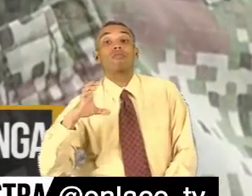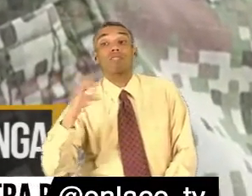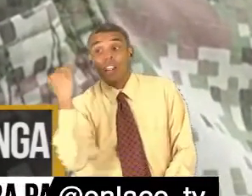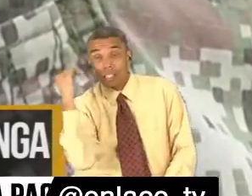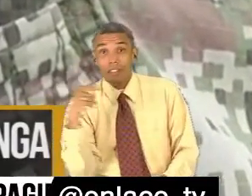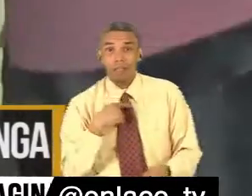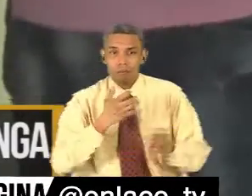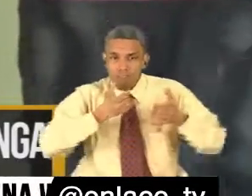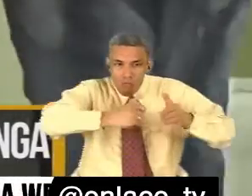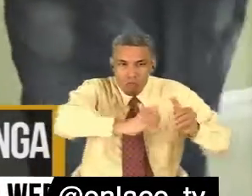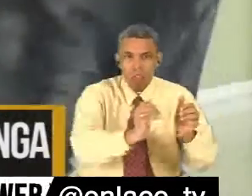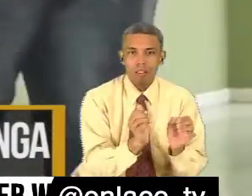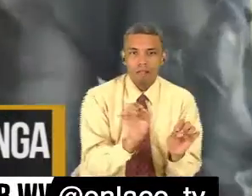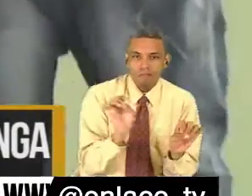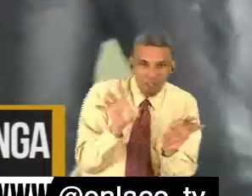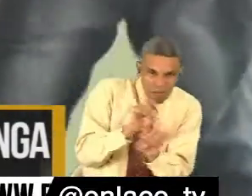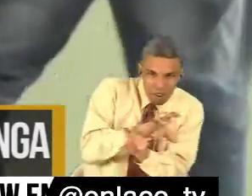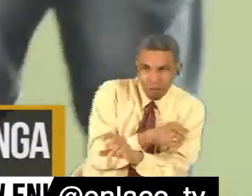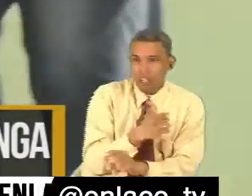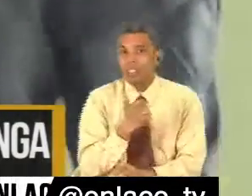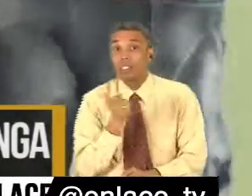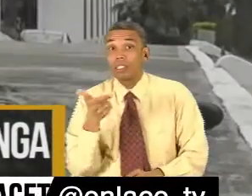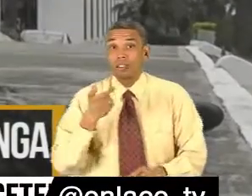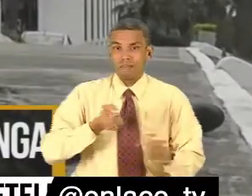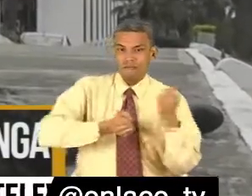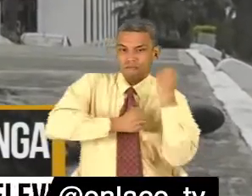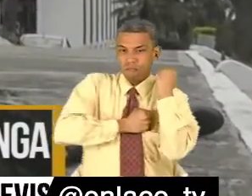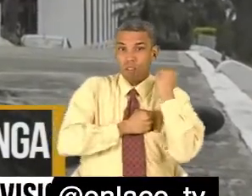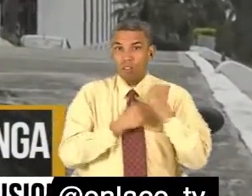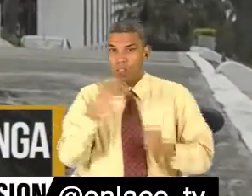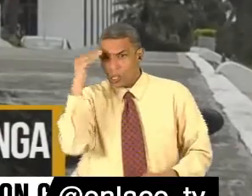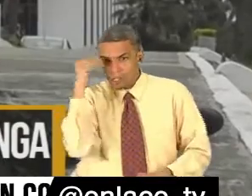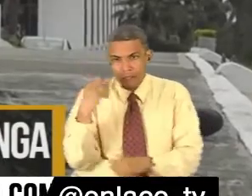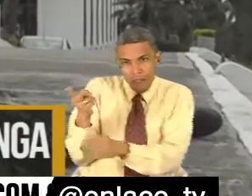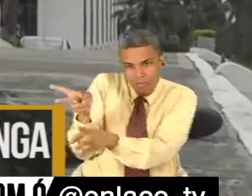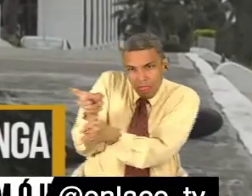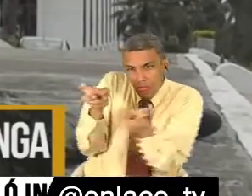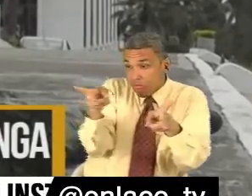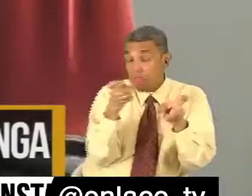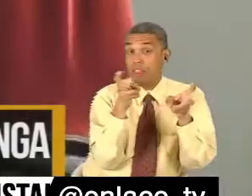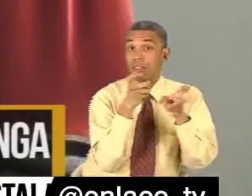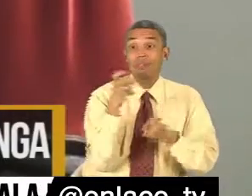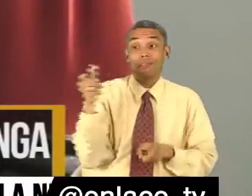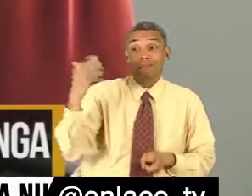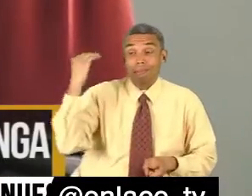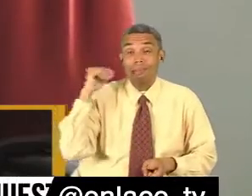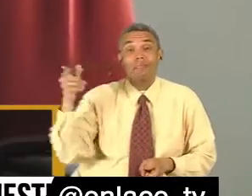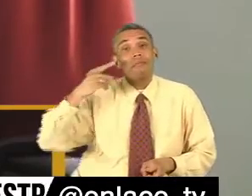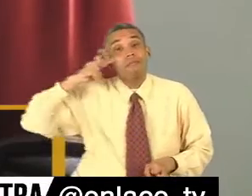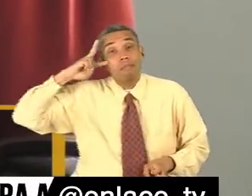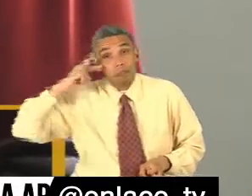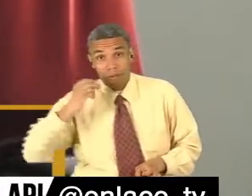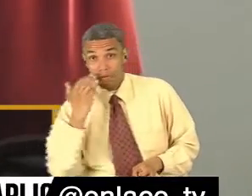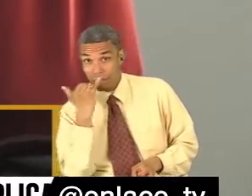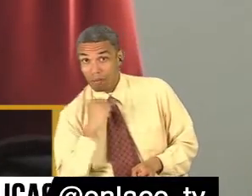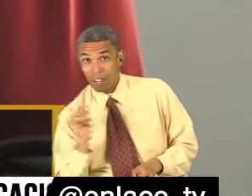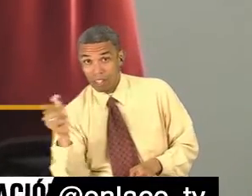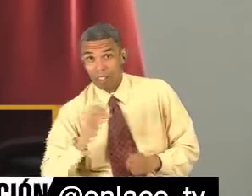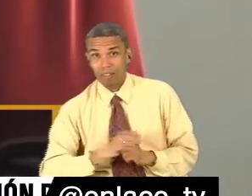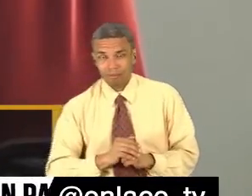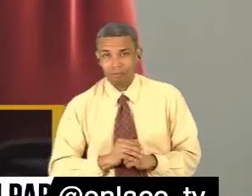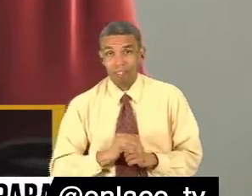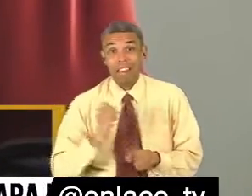estafa y la utilización de prendas privativas de las fuerzas militares. Contrainteligencia hace el seguimiento correspondiente y logra